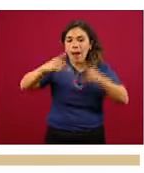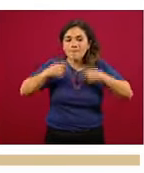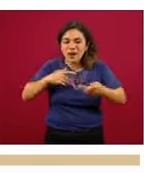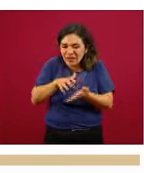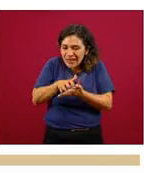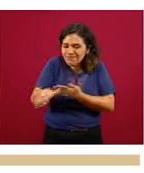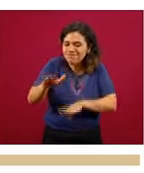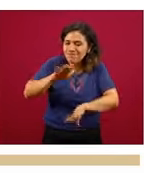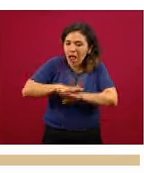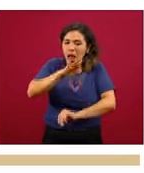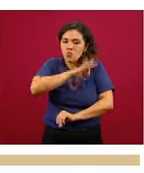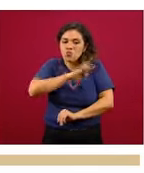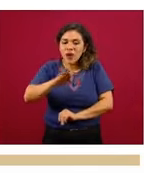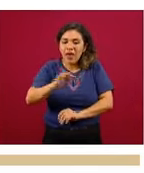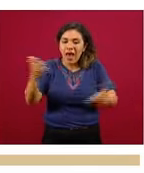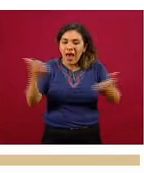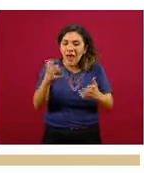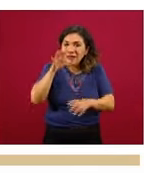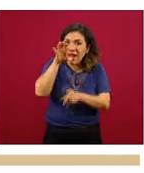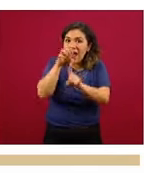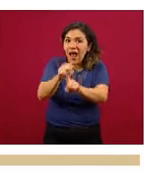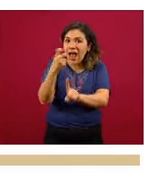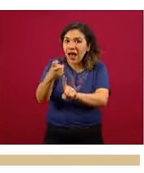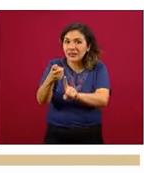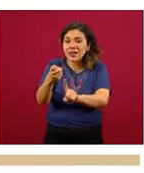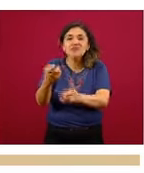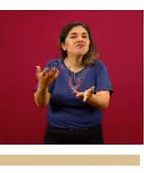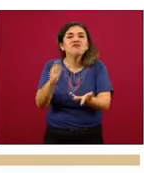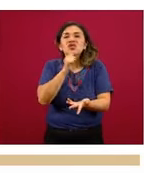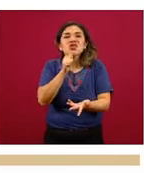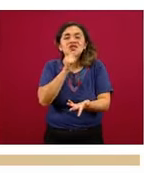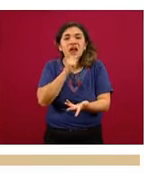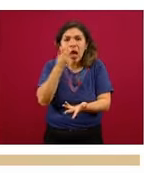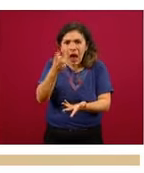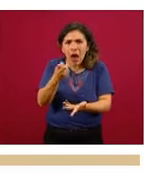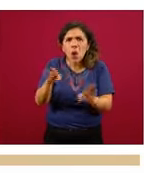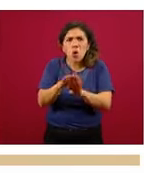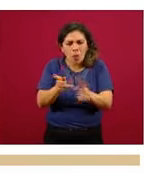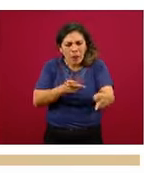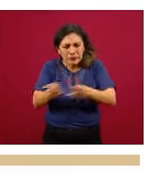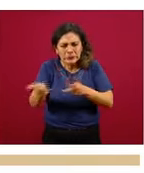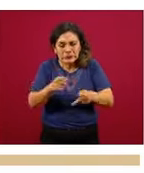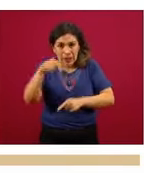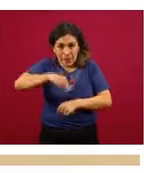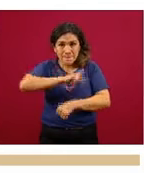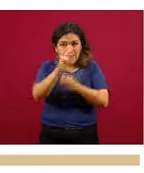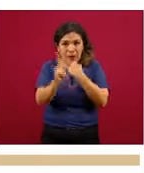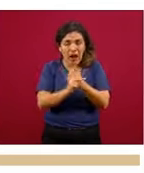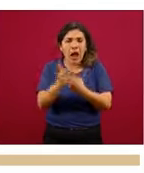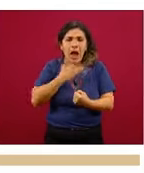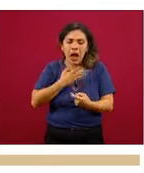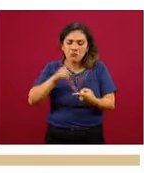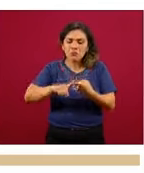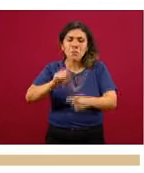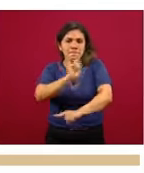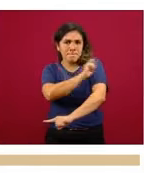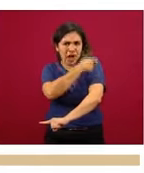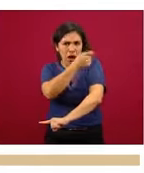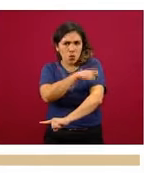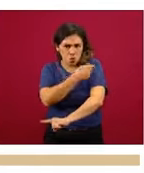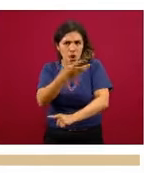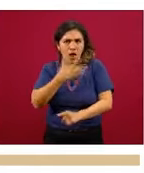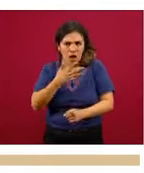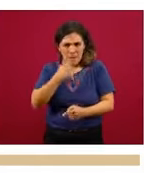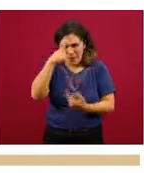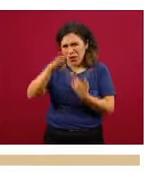pueda acercarse a lograr este objetivo. Dentro de estos avances que tenemos en nuestro país, tenemos la vacunación